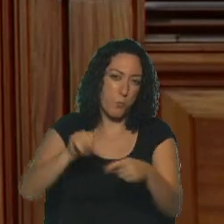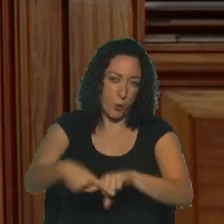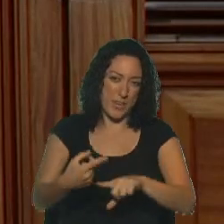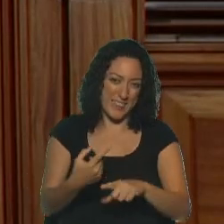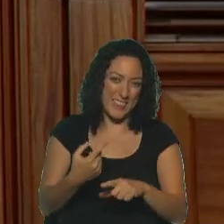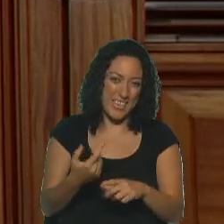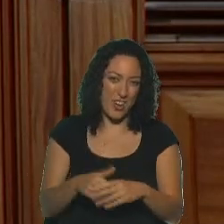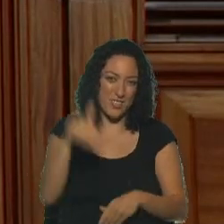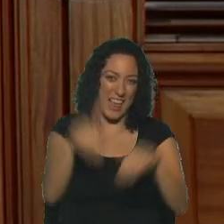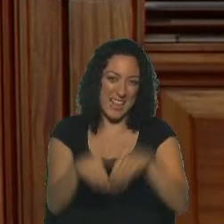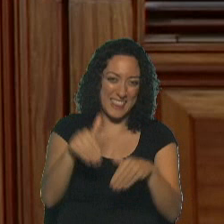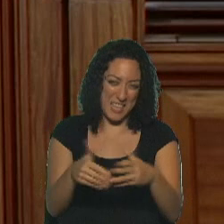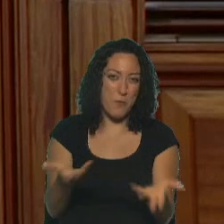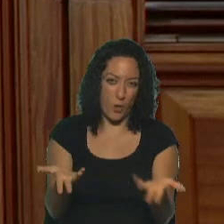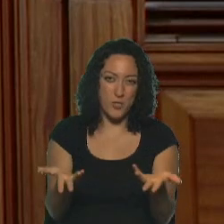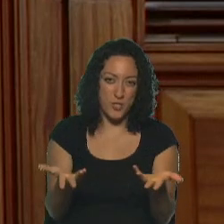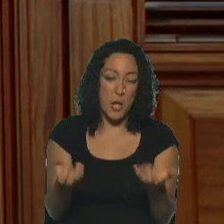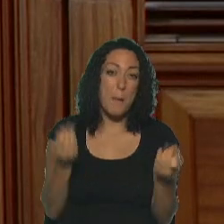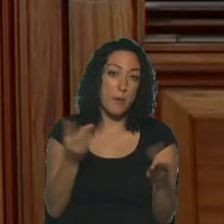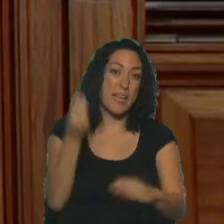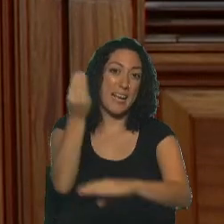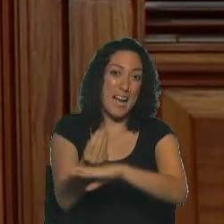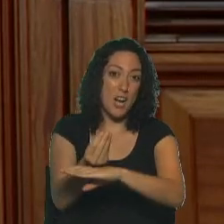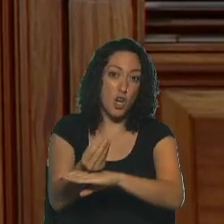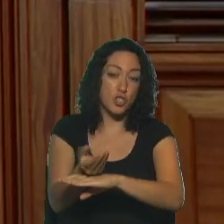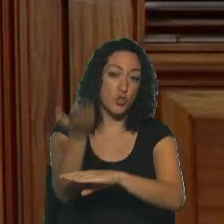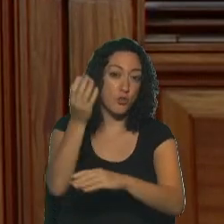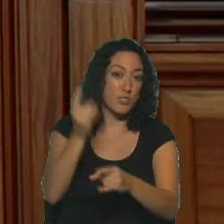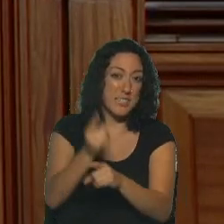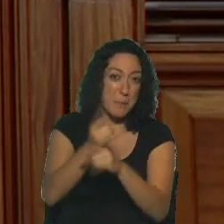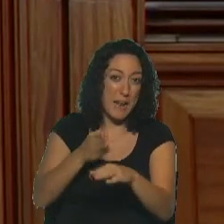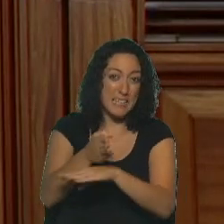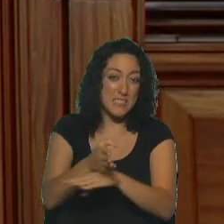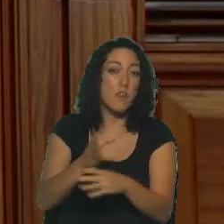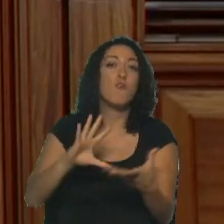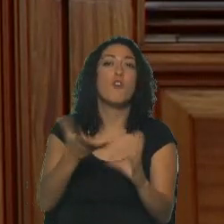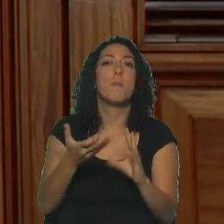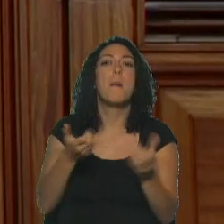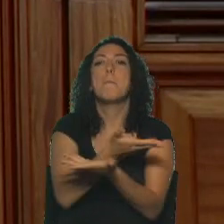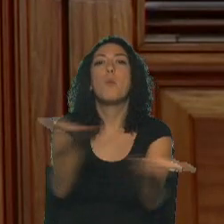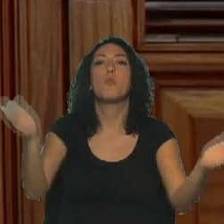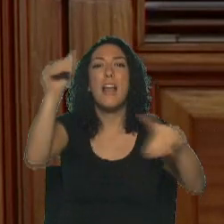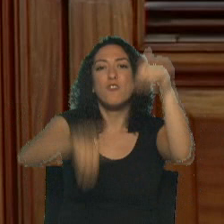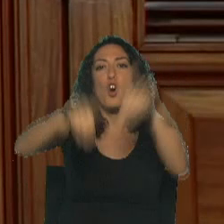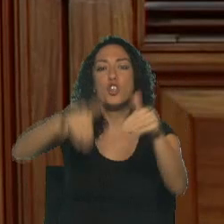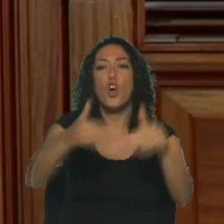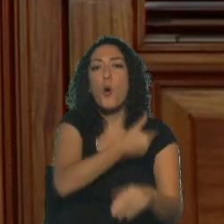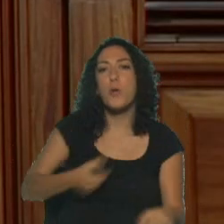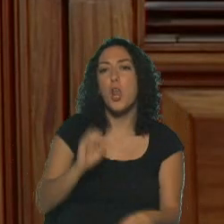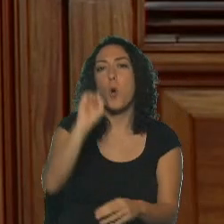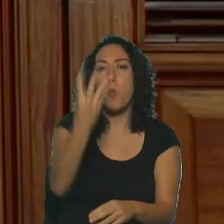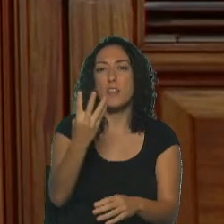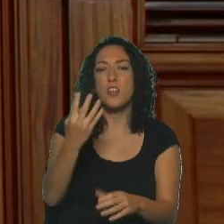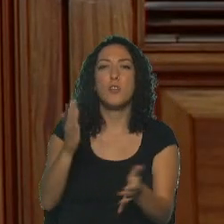políticos electivos, cuando todos los cargos a los que accedí fue siempre por el voto popular. 4 gobiernos en nombre